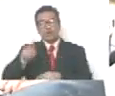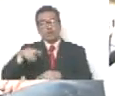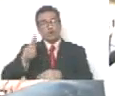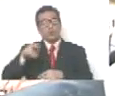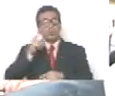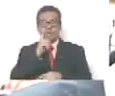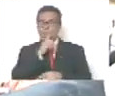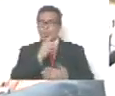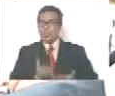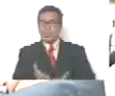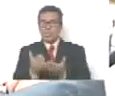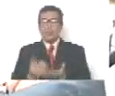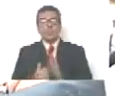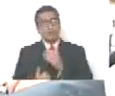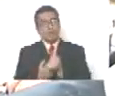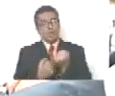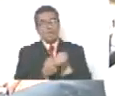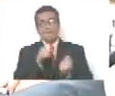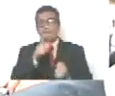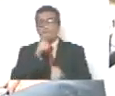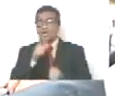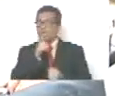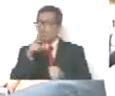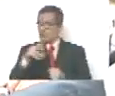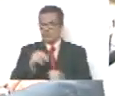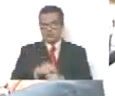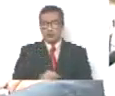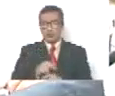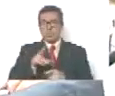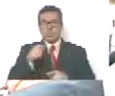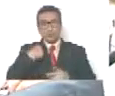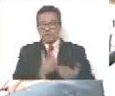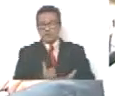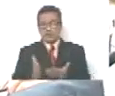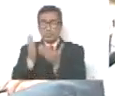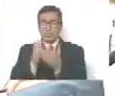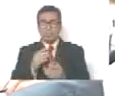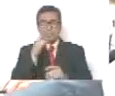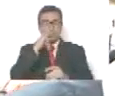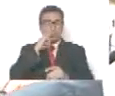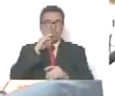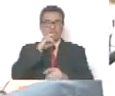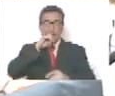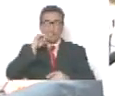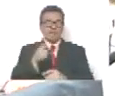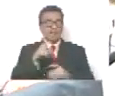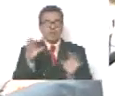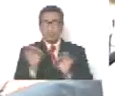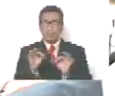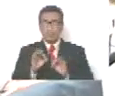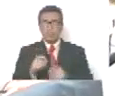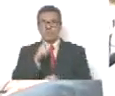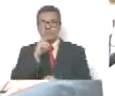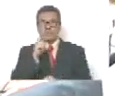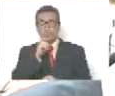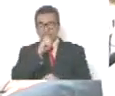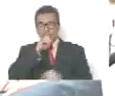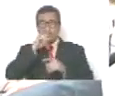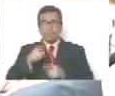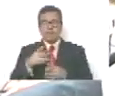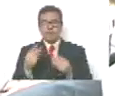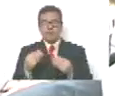de bandera para las malas causas. No lo pongan al servicio del odio ni de los resentimientos. El resentimiento es pasión bastarda que hace